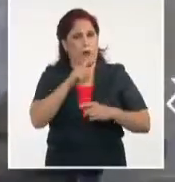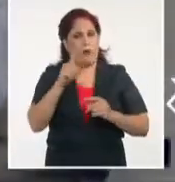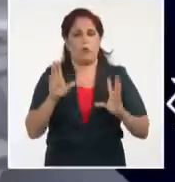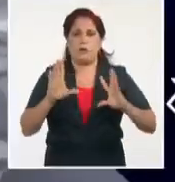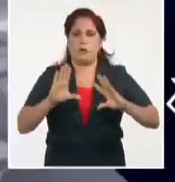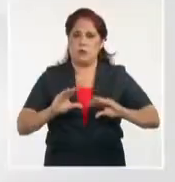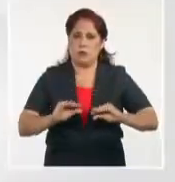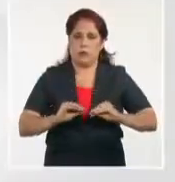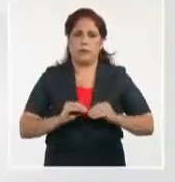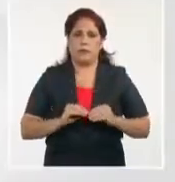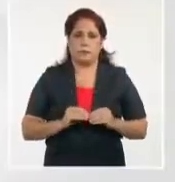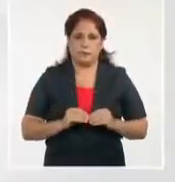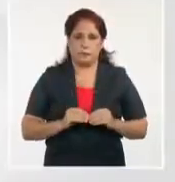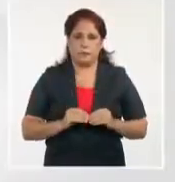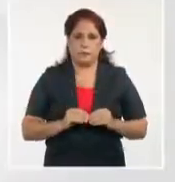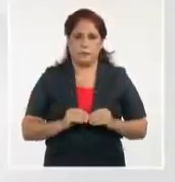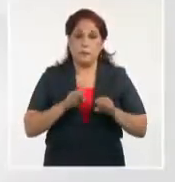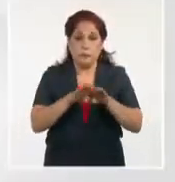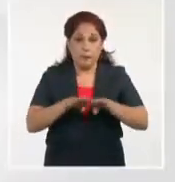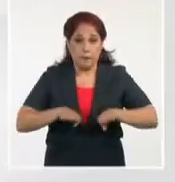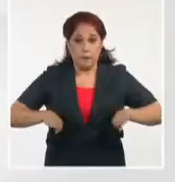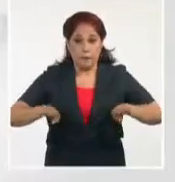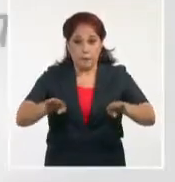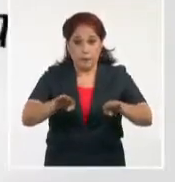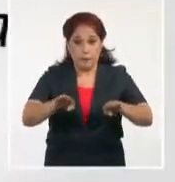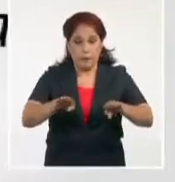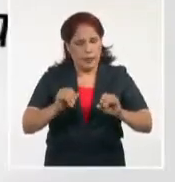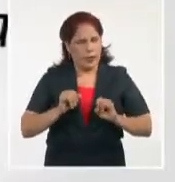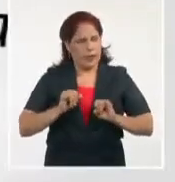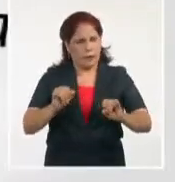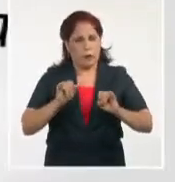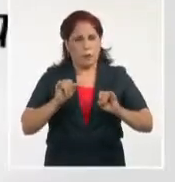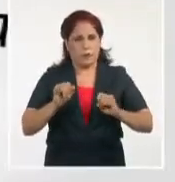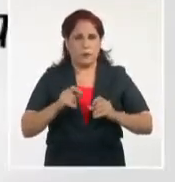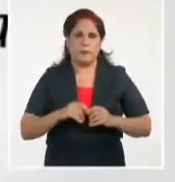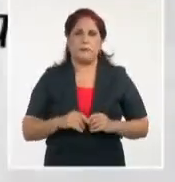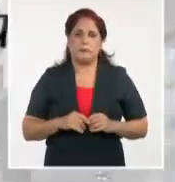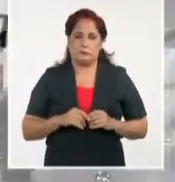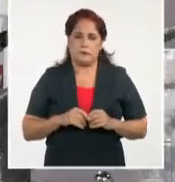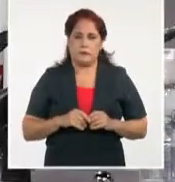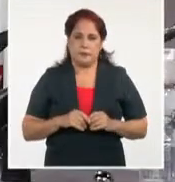su emisión del día. Mesa Redonda, más allá de la noticia.